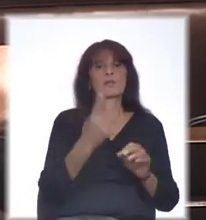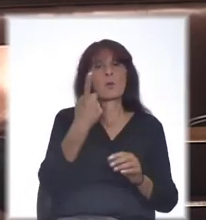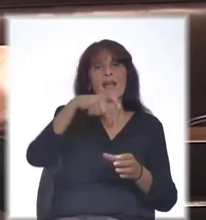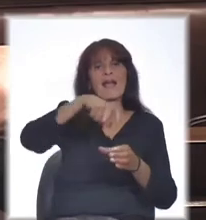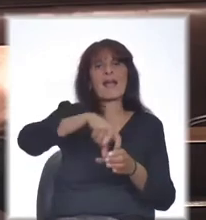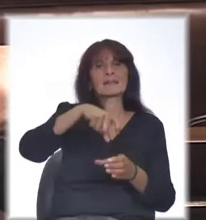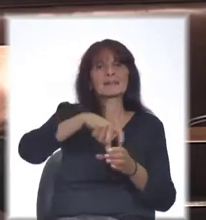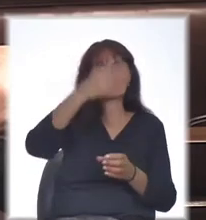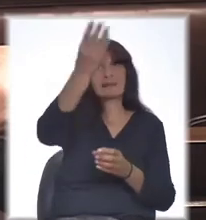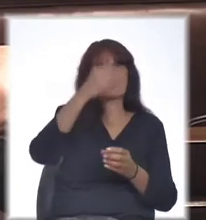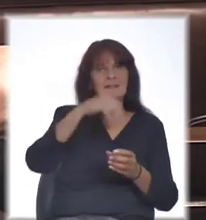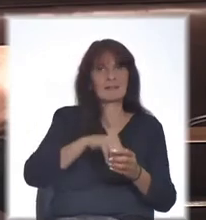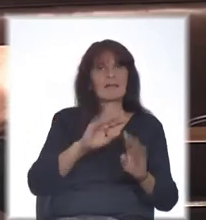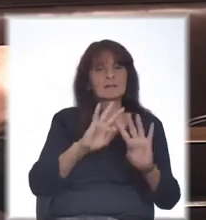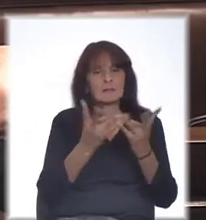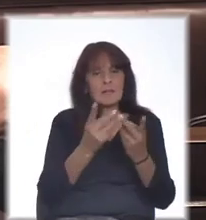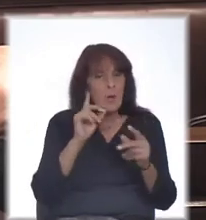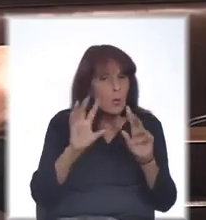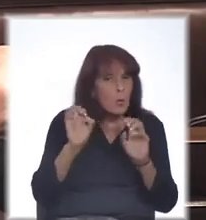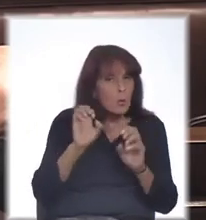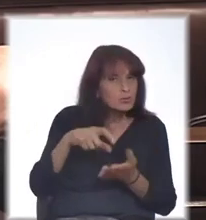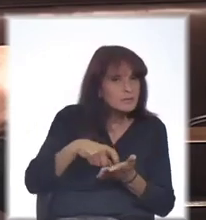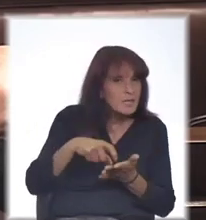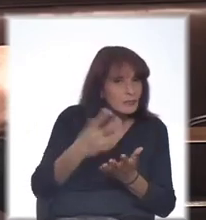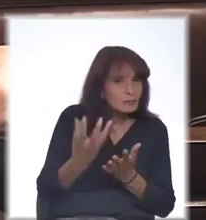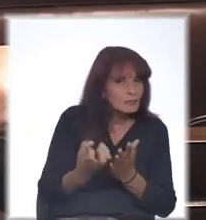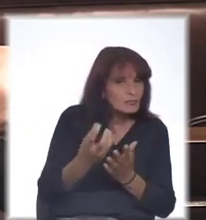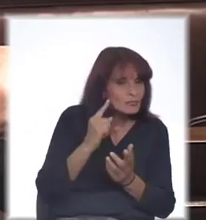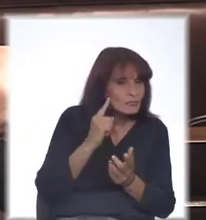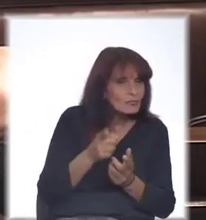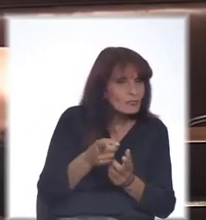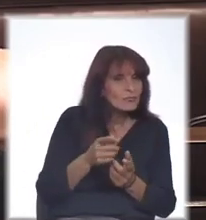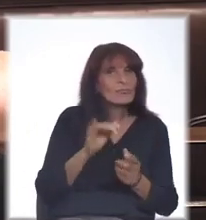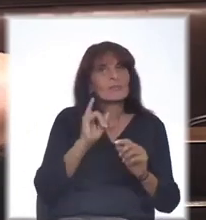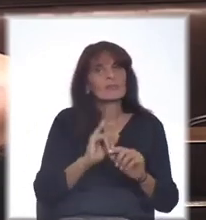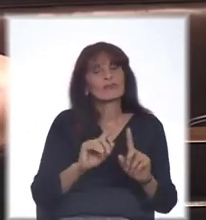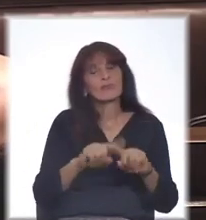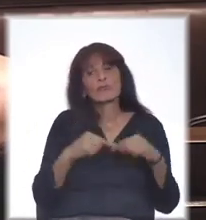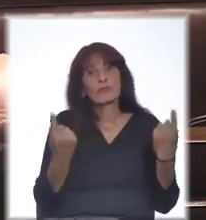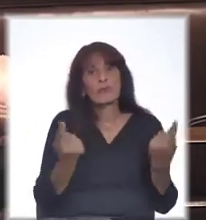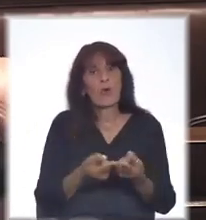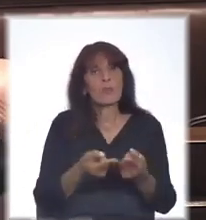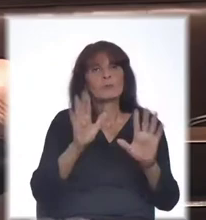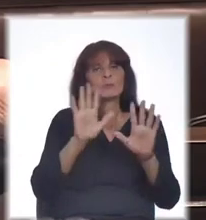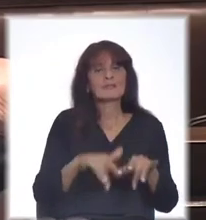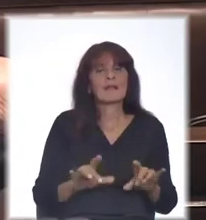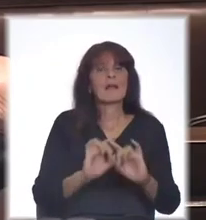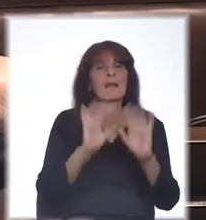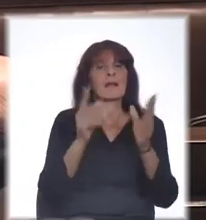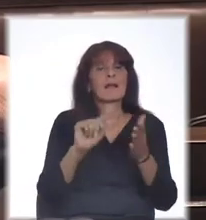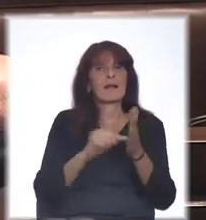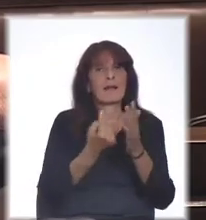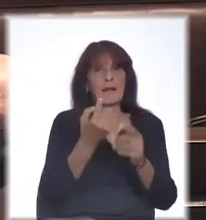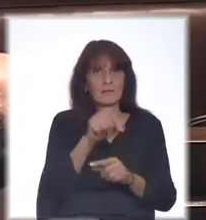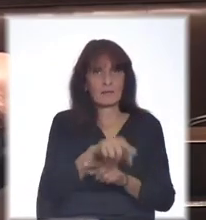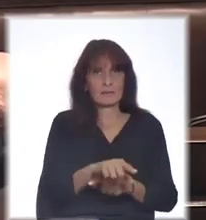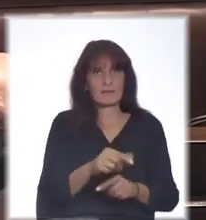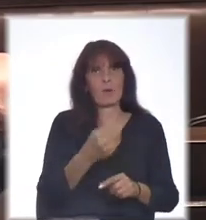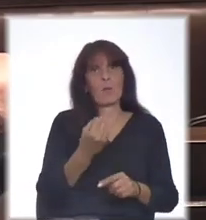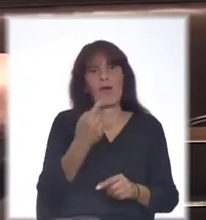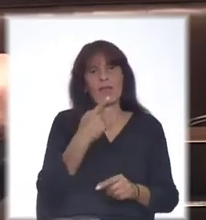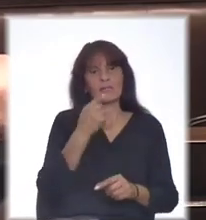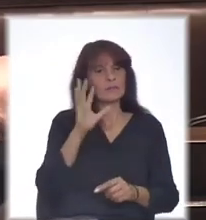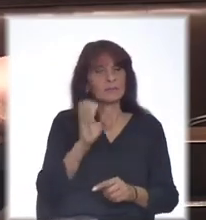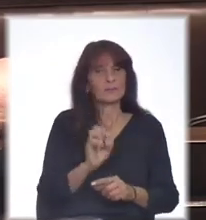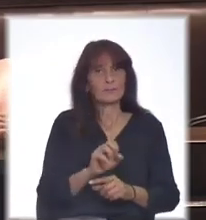desde el exterior. La operativa propagandística comenzaba nuevamente y todos éramos una parte clave de ese engranaje que funcionaba